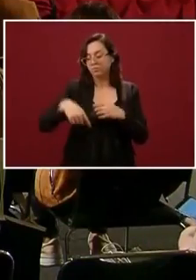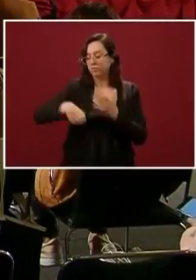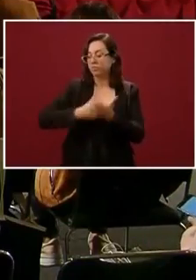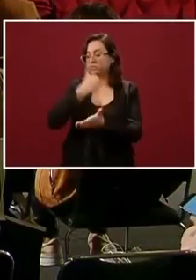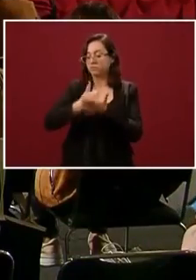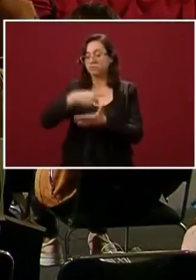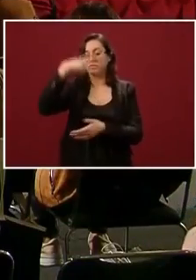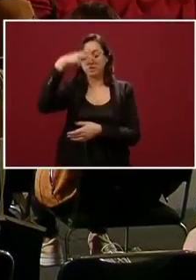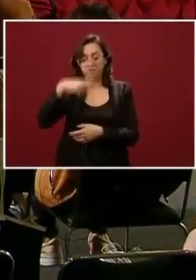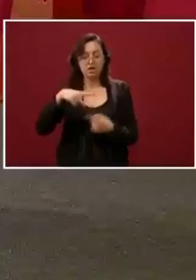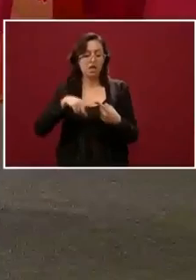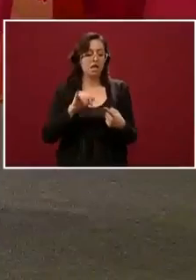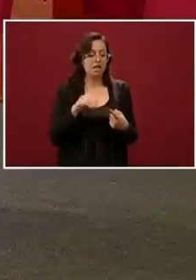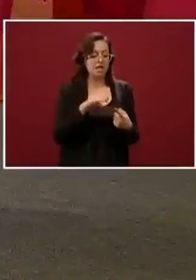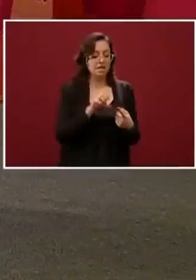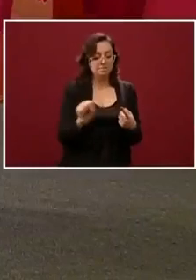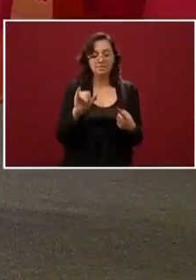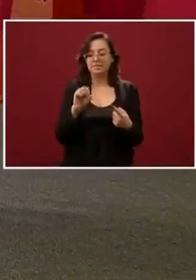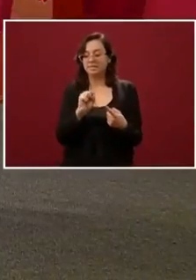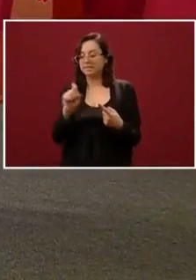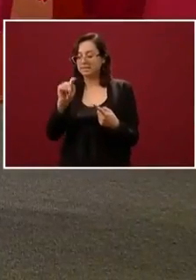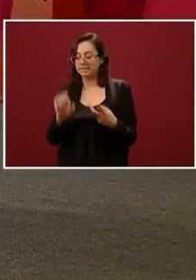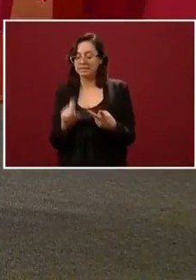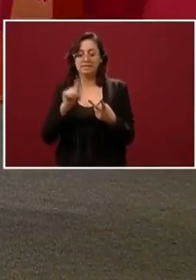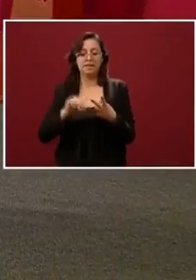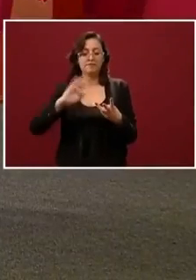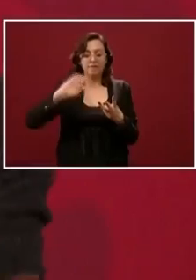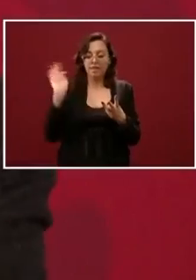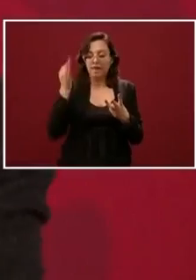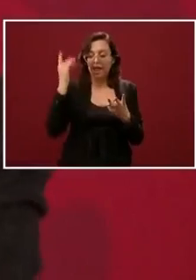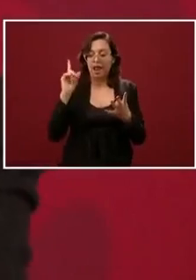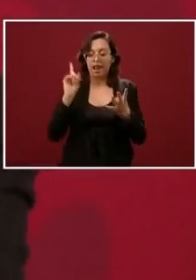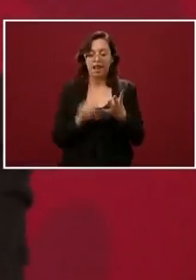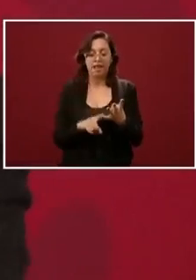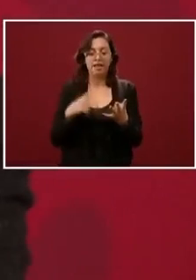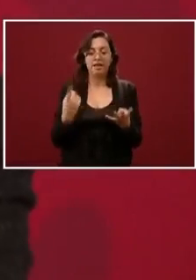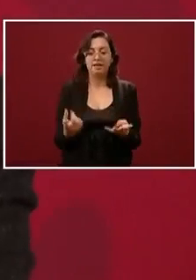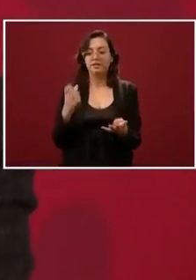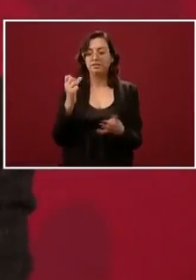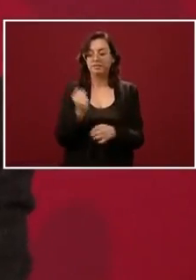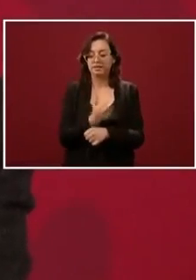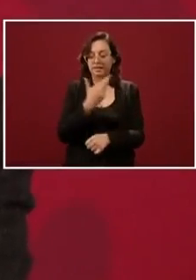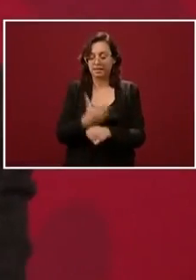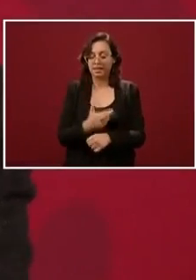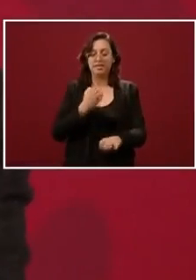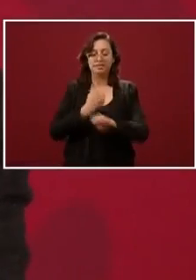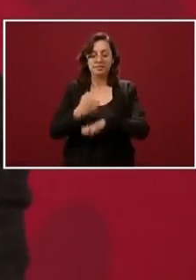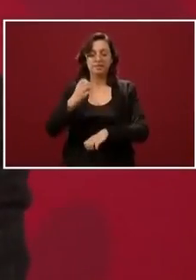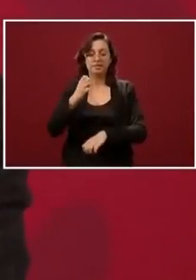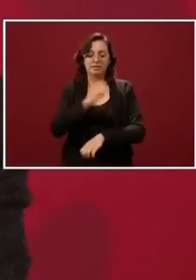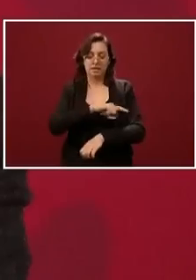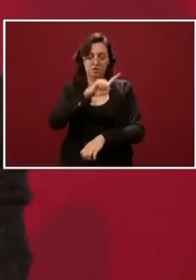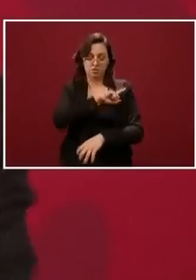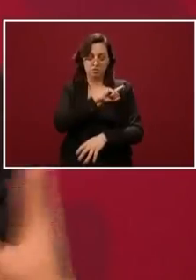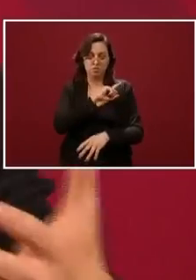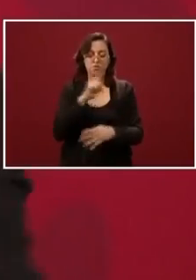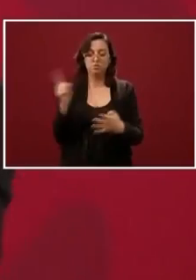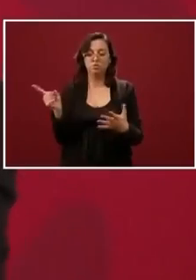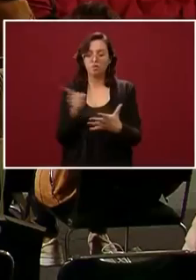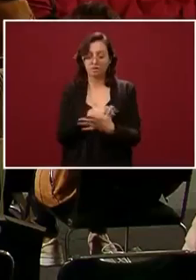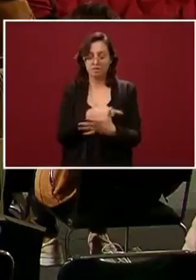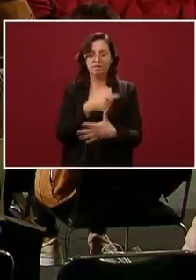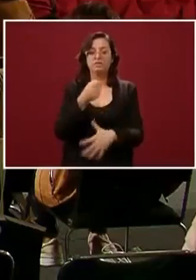México participa el IMSS, participa el ISSSTE, participan los hospitales federales, participa la Secretaría Estatal, es decir, la Secretaría de Salud de la Ciudad de